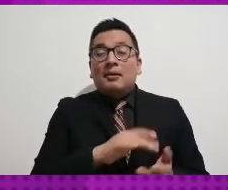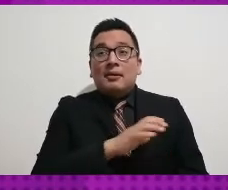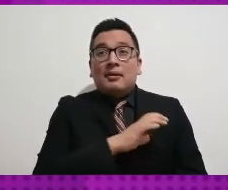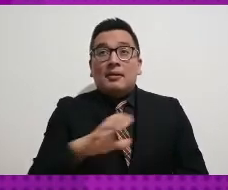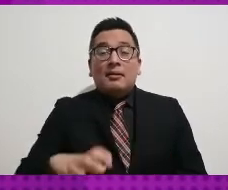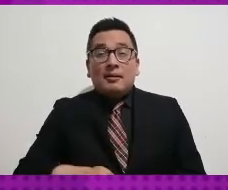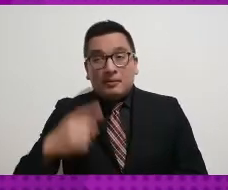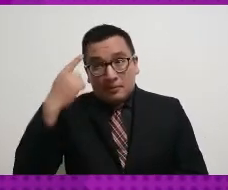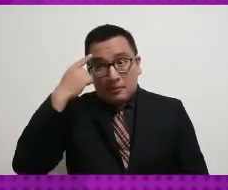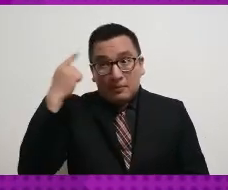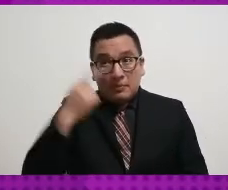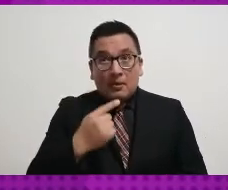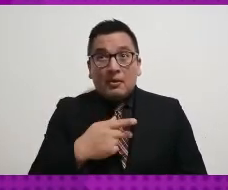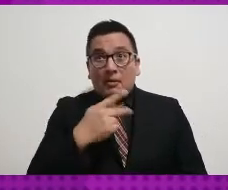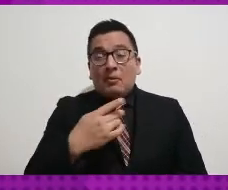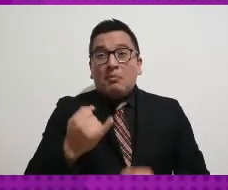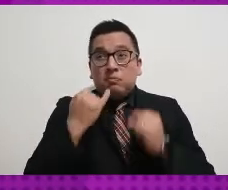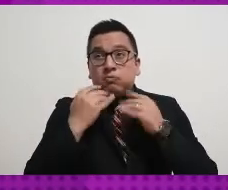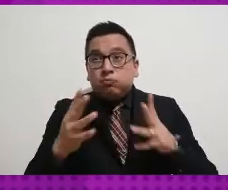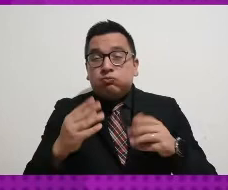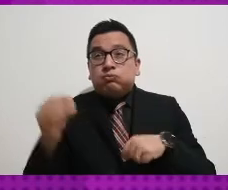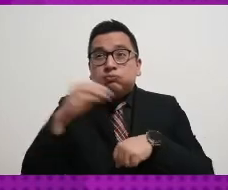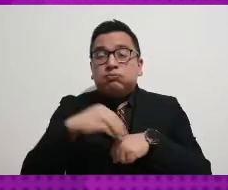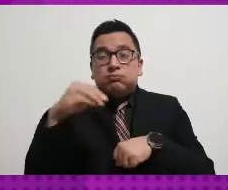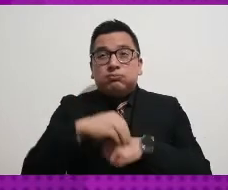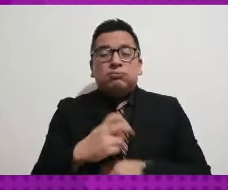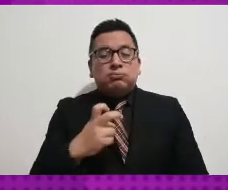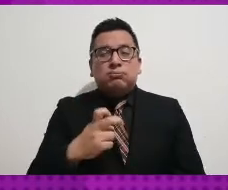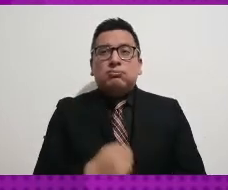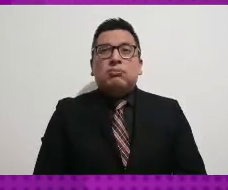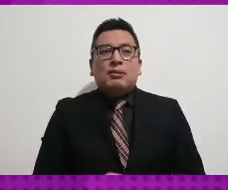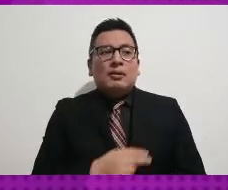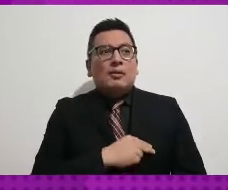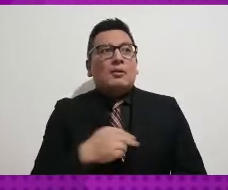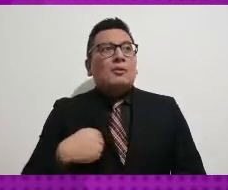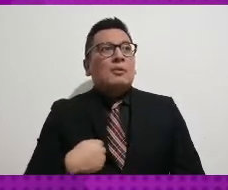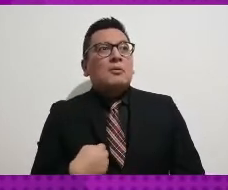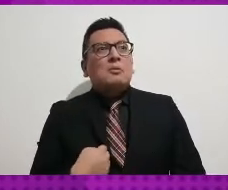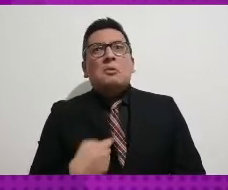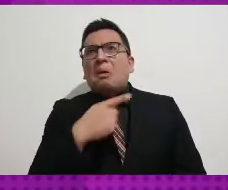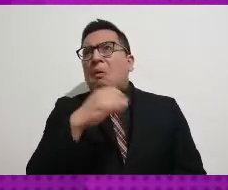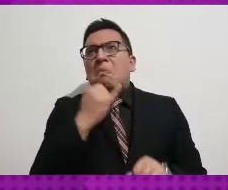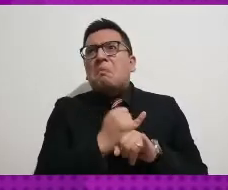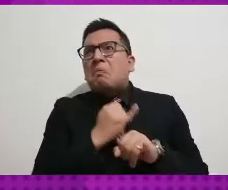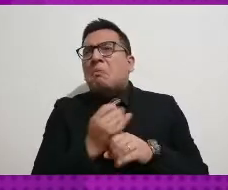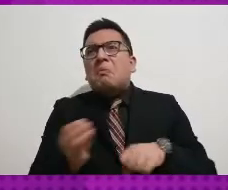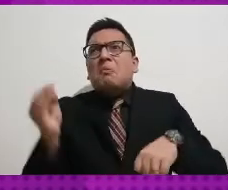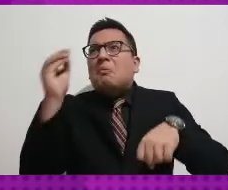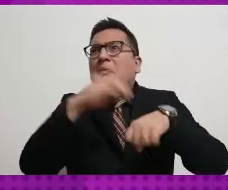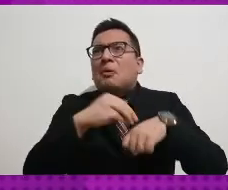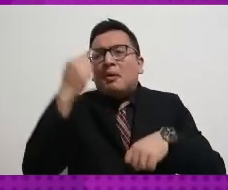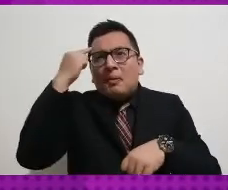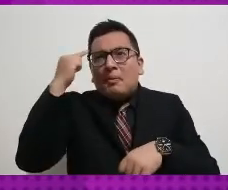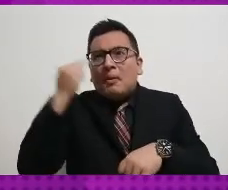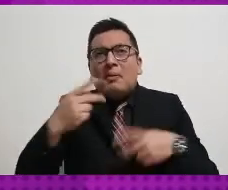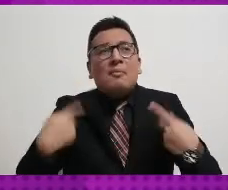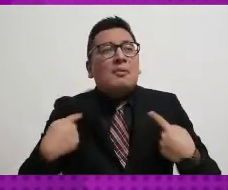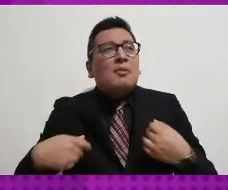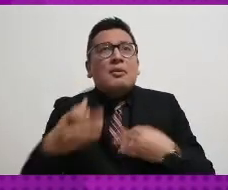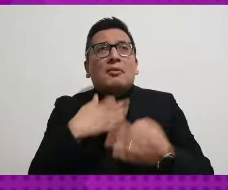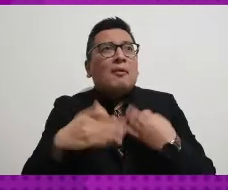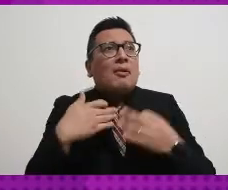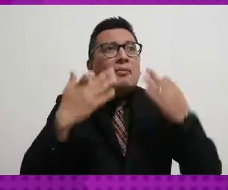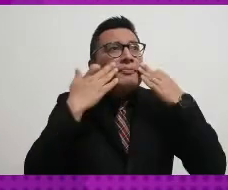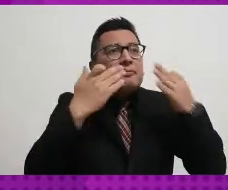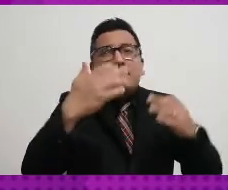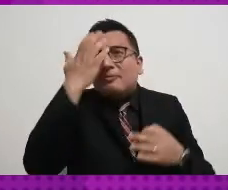para que sin pretexto alguno proporcionen documentos y los podamos, discúlpenme la palabra, subir una plataforma para que el ciudadano los vea.